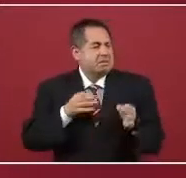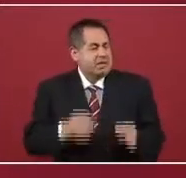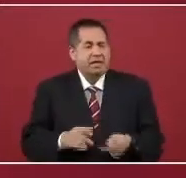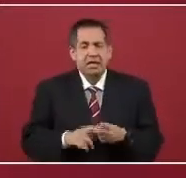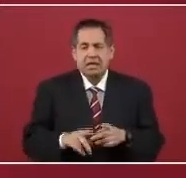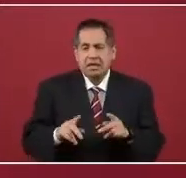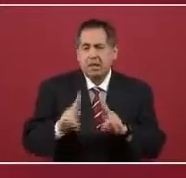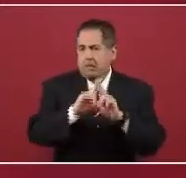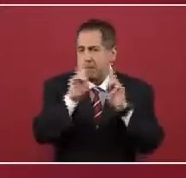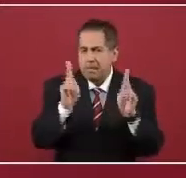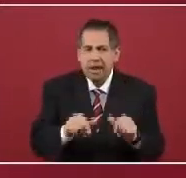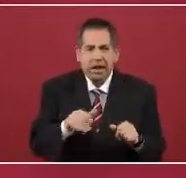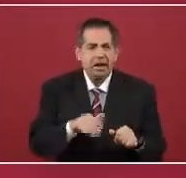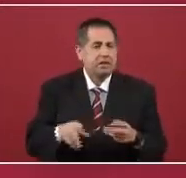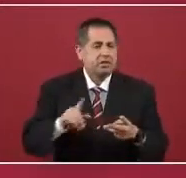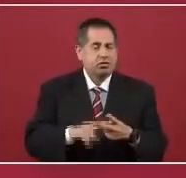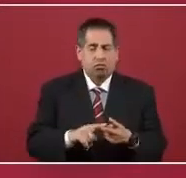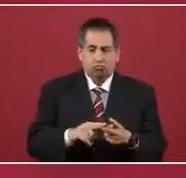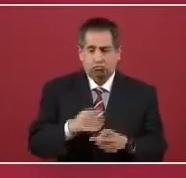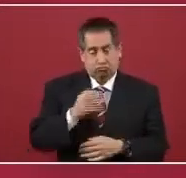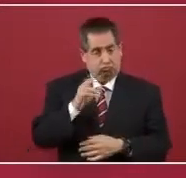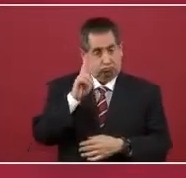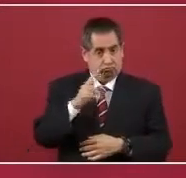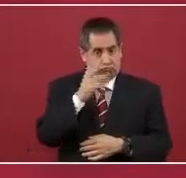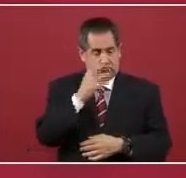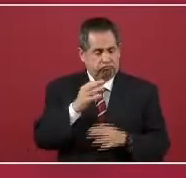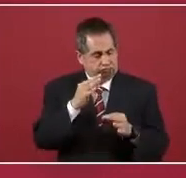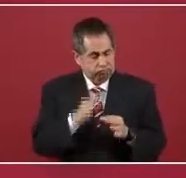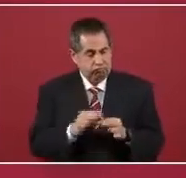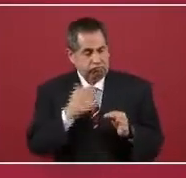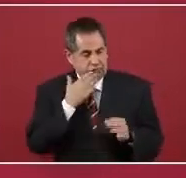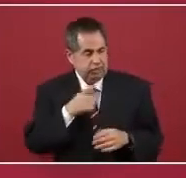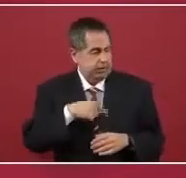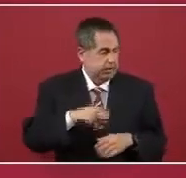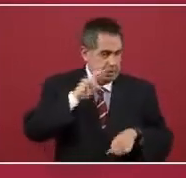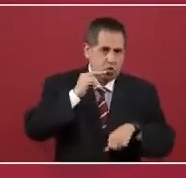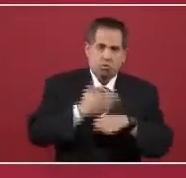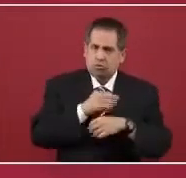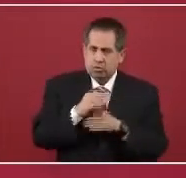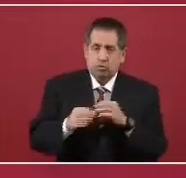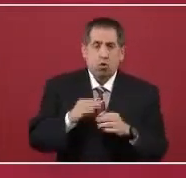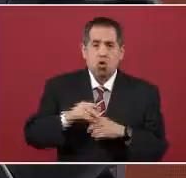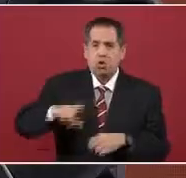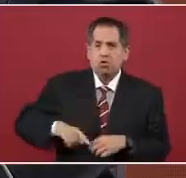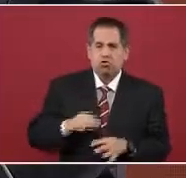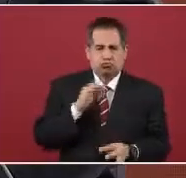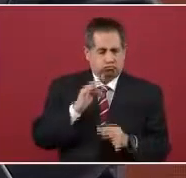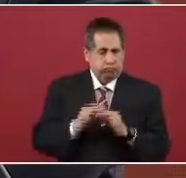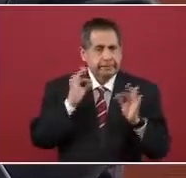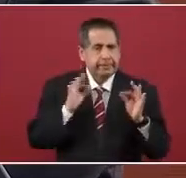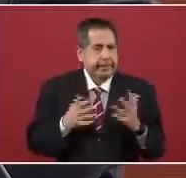social, la seriedad de su gobierno.